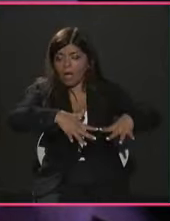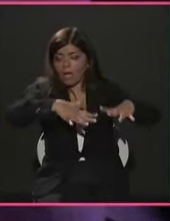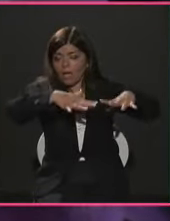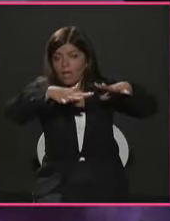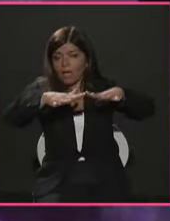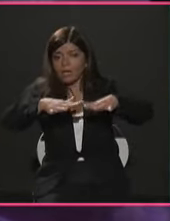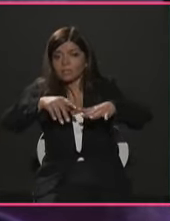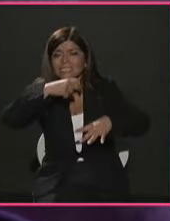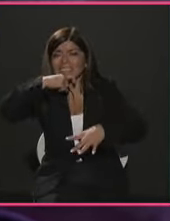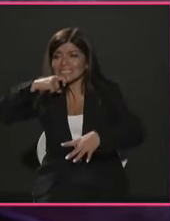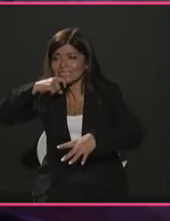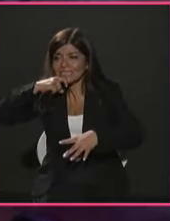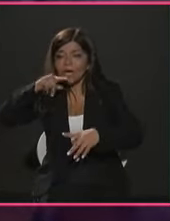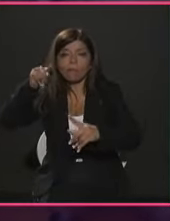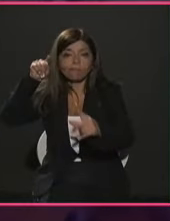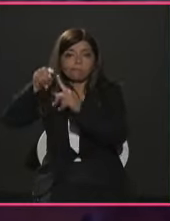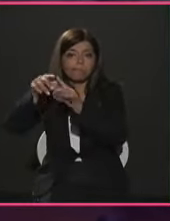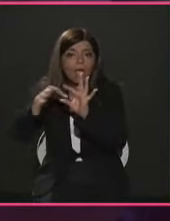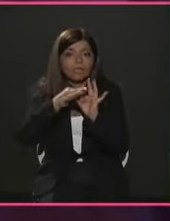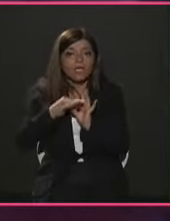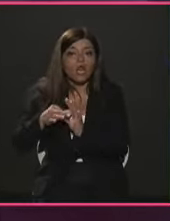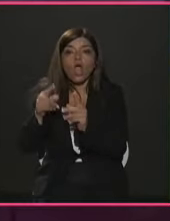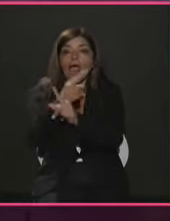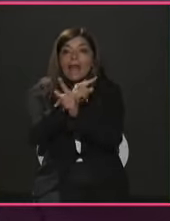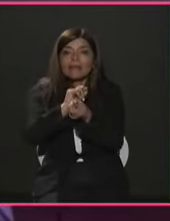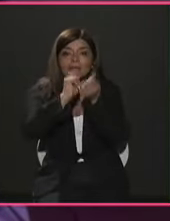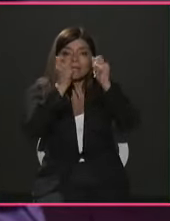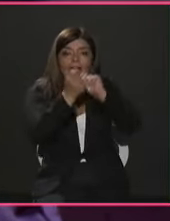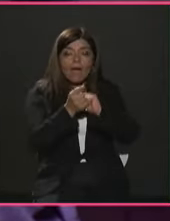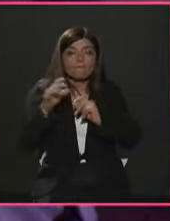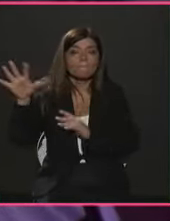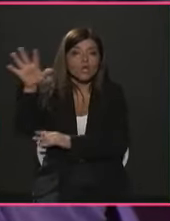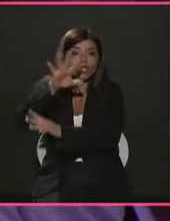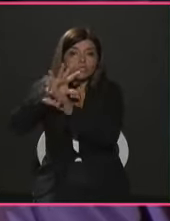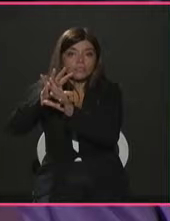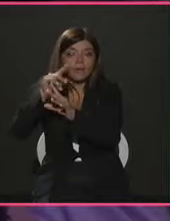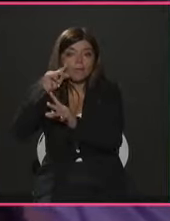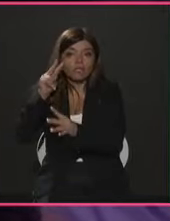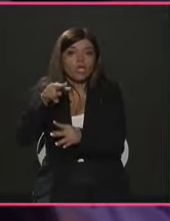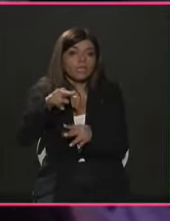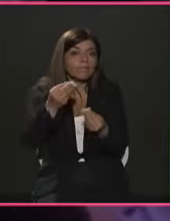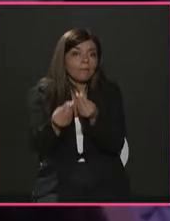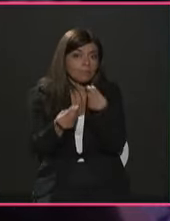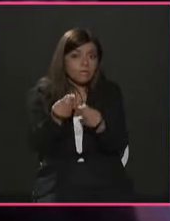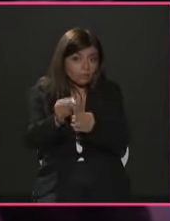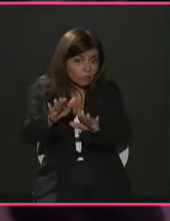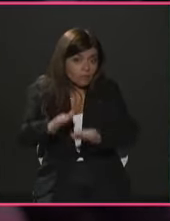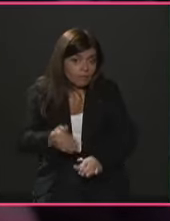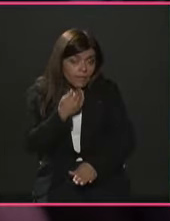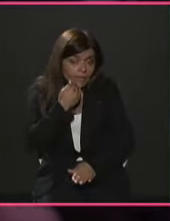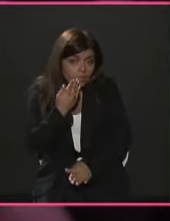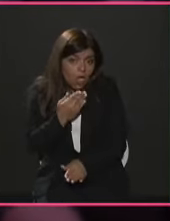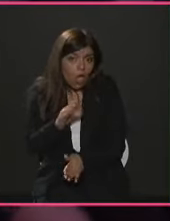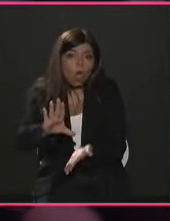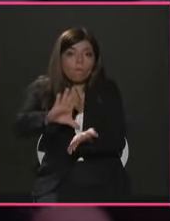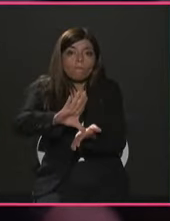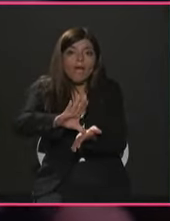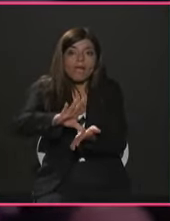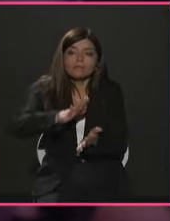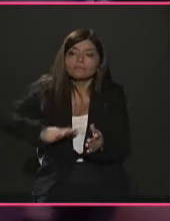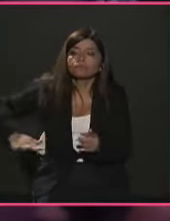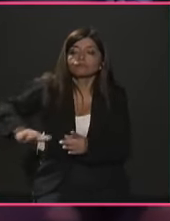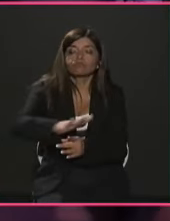relacionados al cambio climático que están funcionando también aquí en la Cuenca del Mediterráneo lo que hace que esto sea uno de los países que